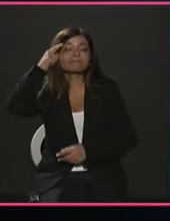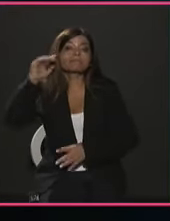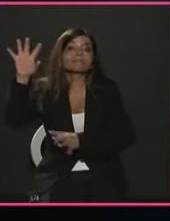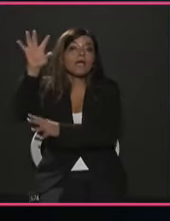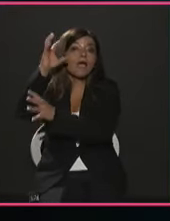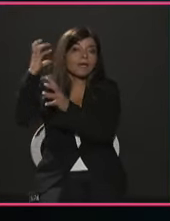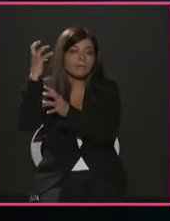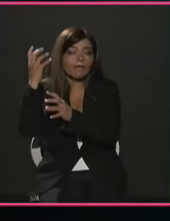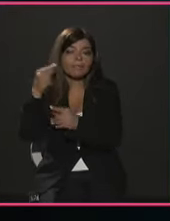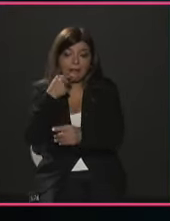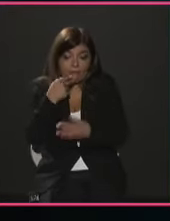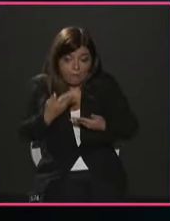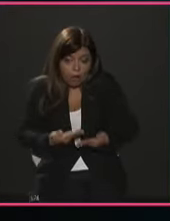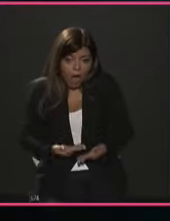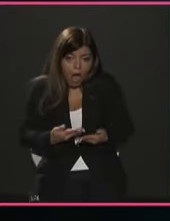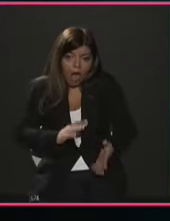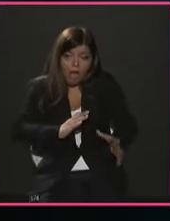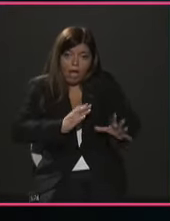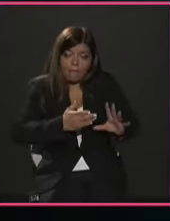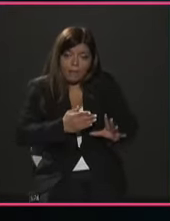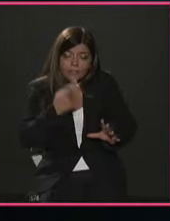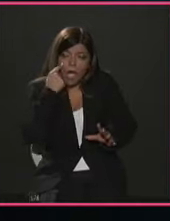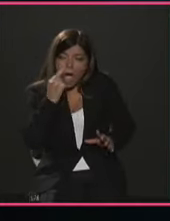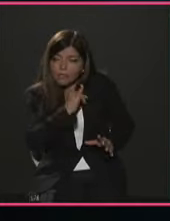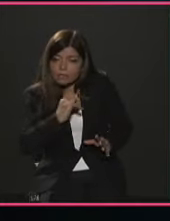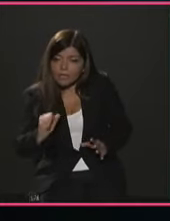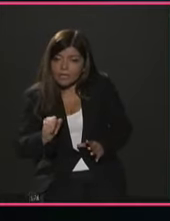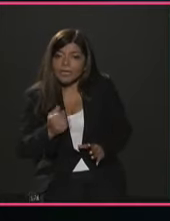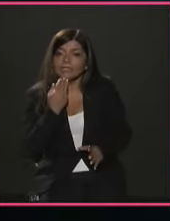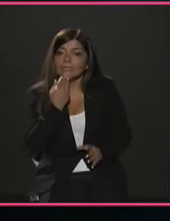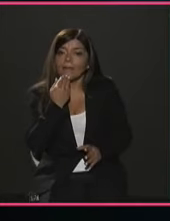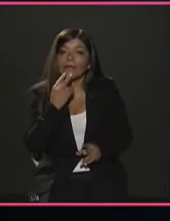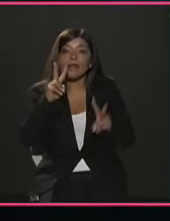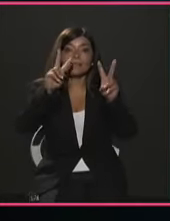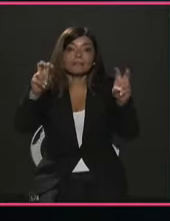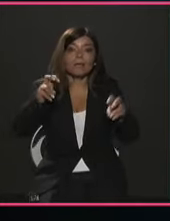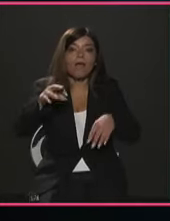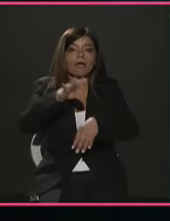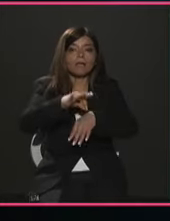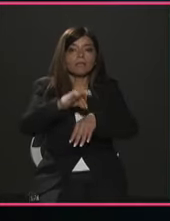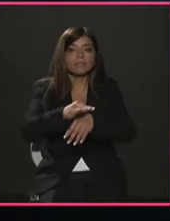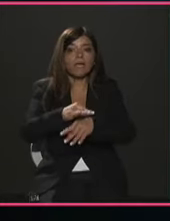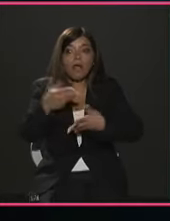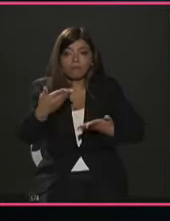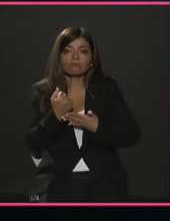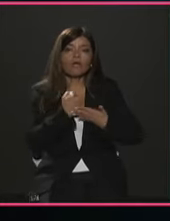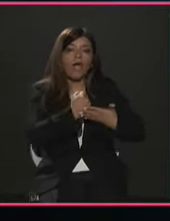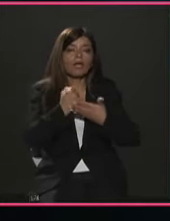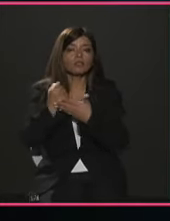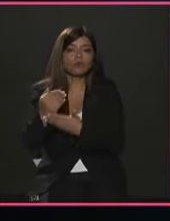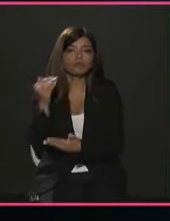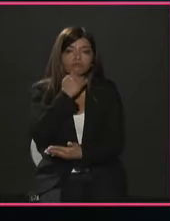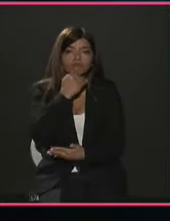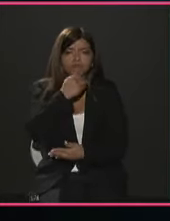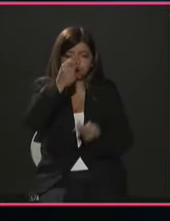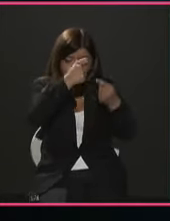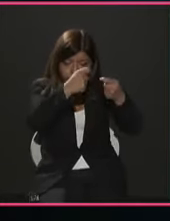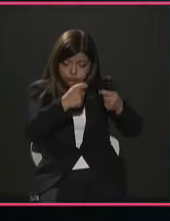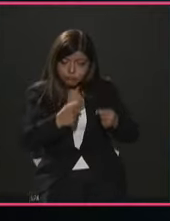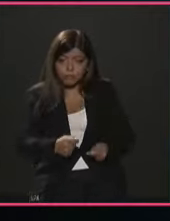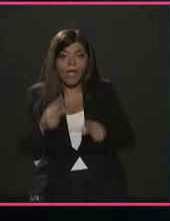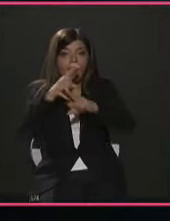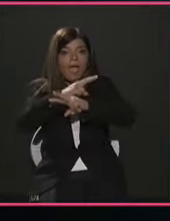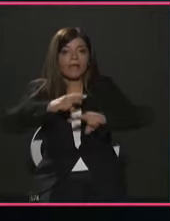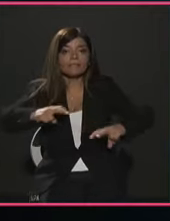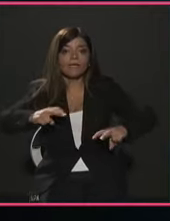viviendo también vemos con interés su uso en el campo de la medicina donde podemos ayudar a agilizar diagnósticos análisis de de